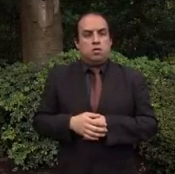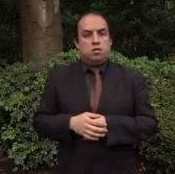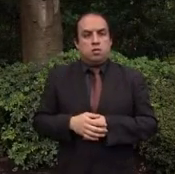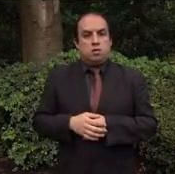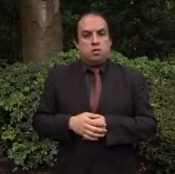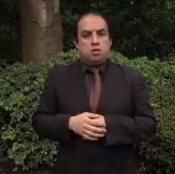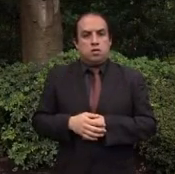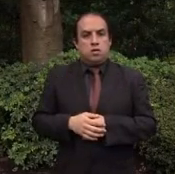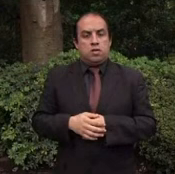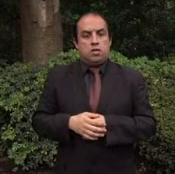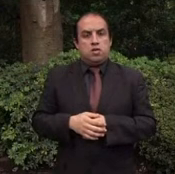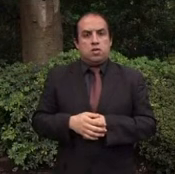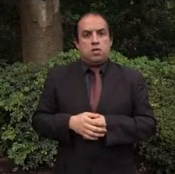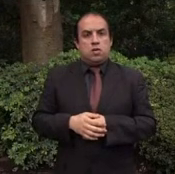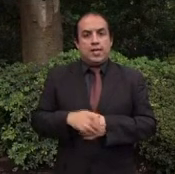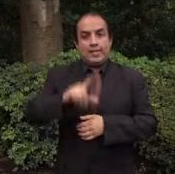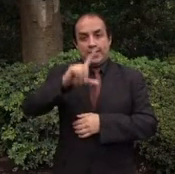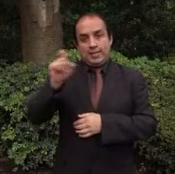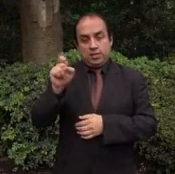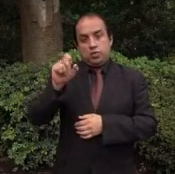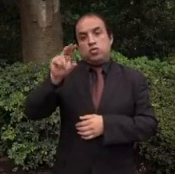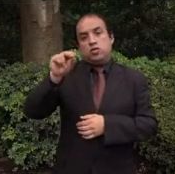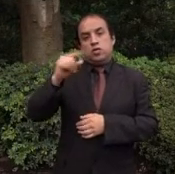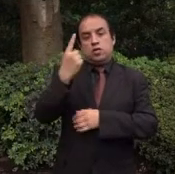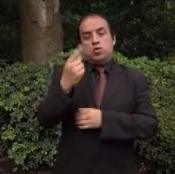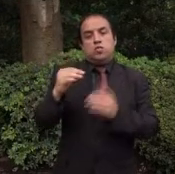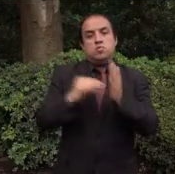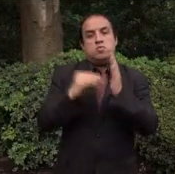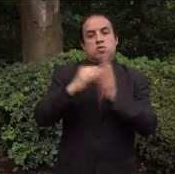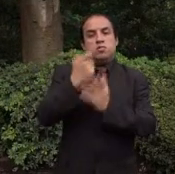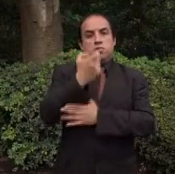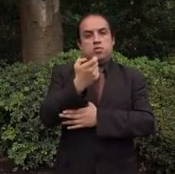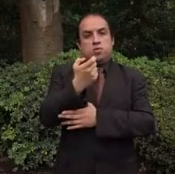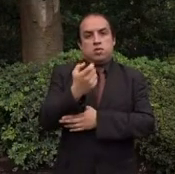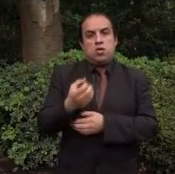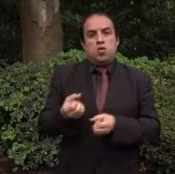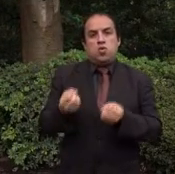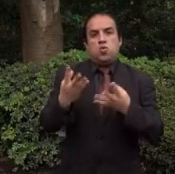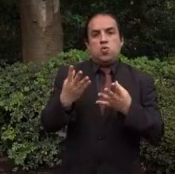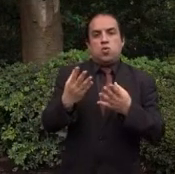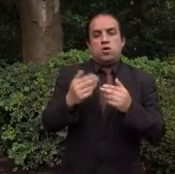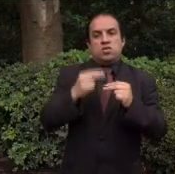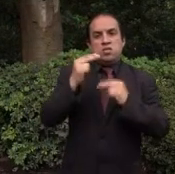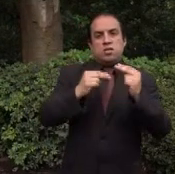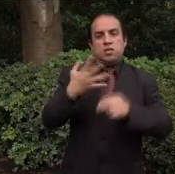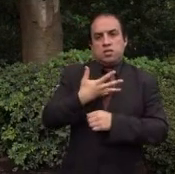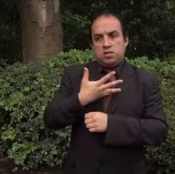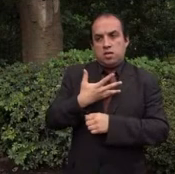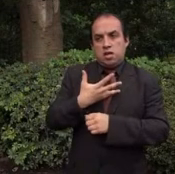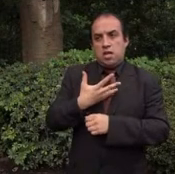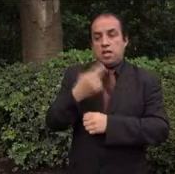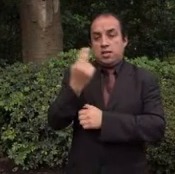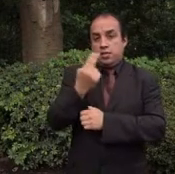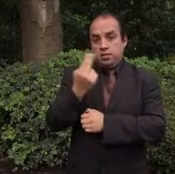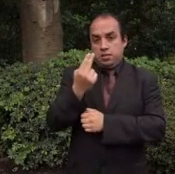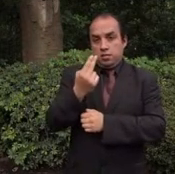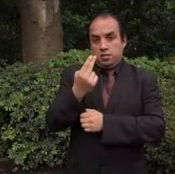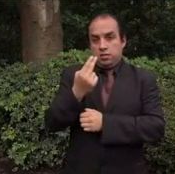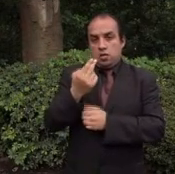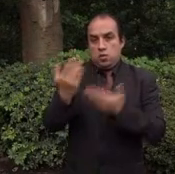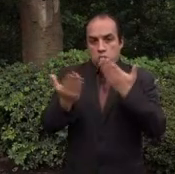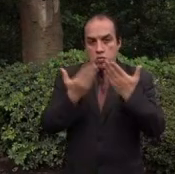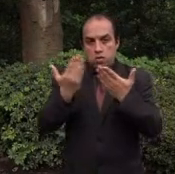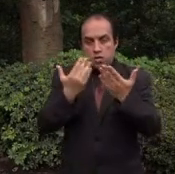186 millones de pesos. ¿Y qué permisos requiere y en qué estatus están los permisos? Sí, requiere su estudio de